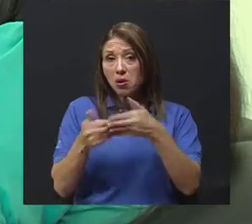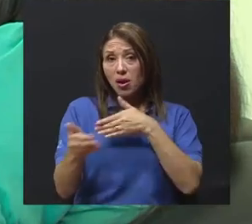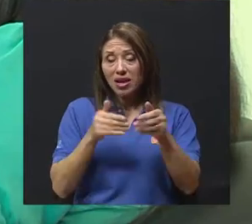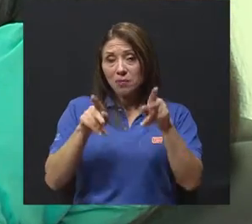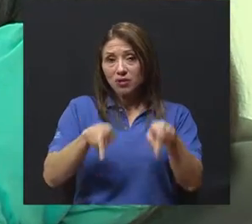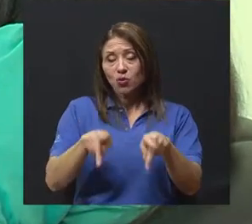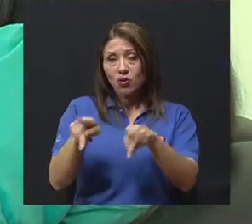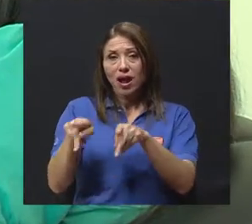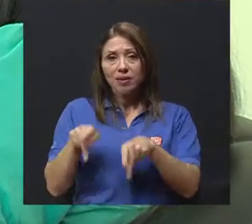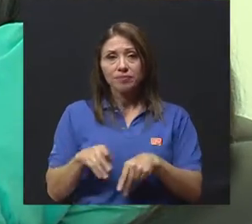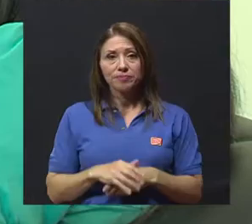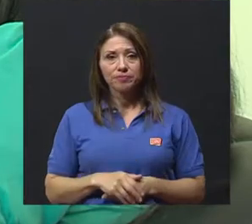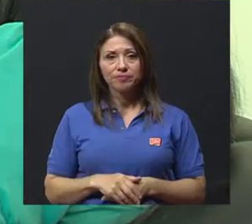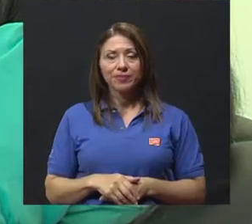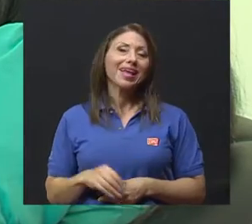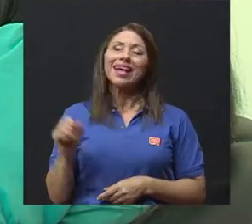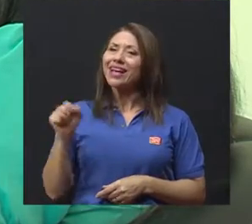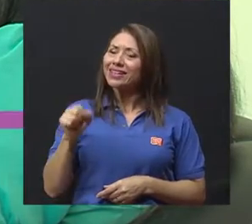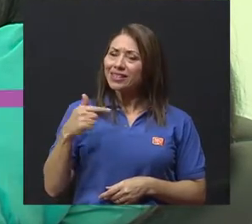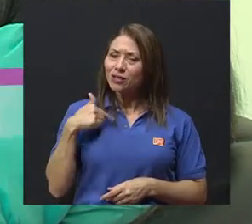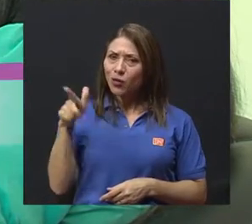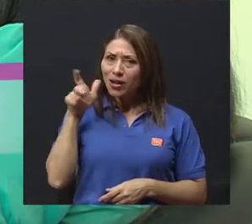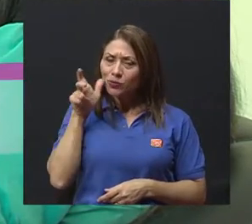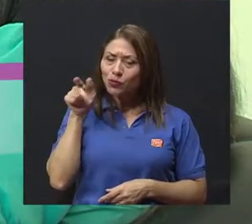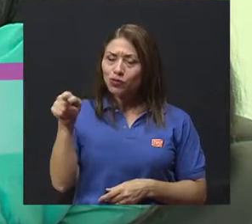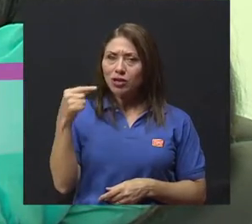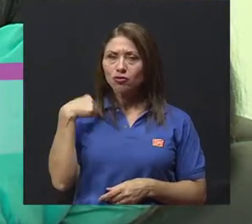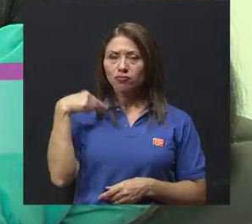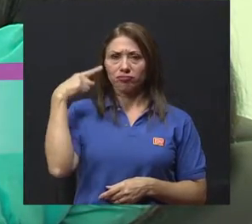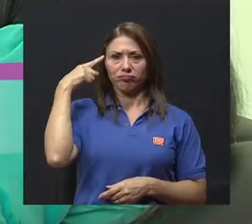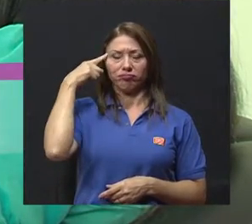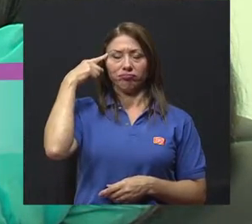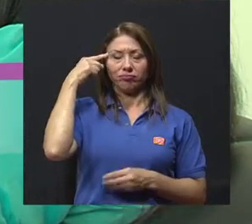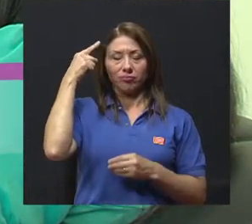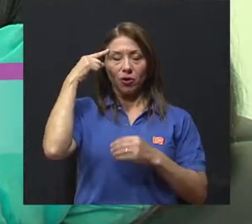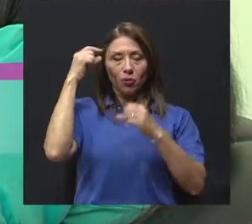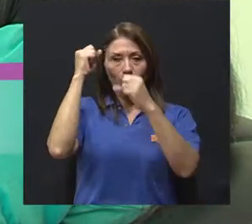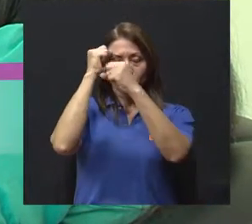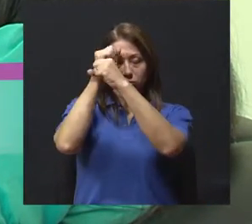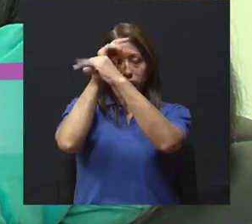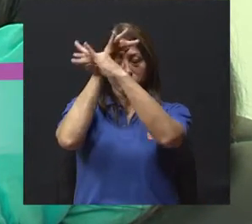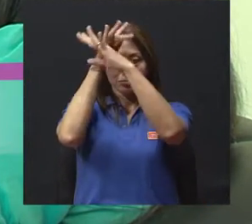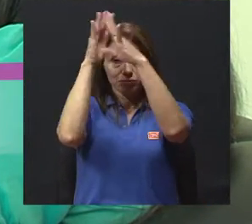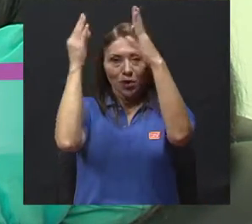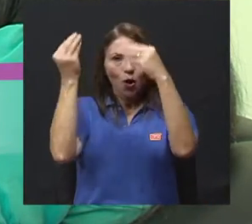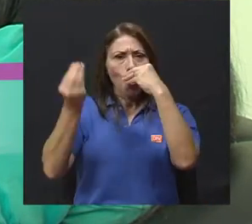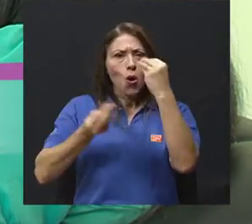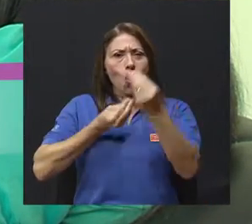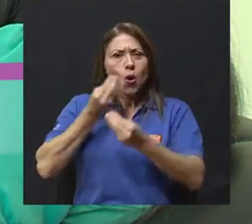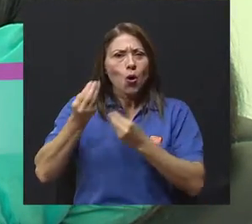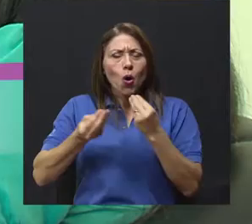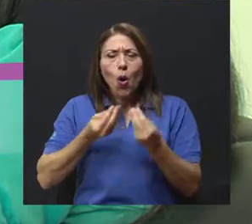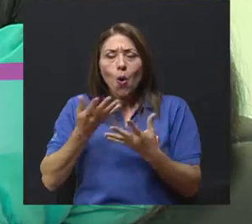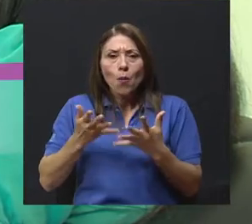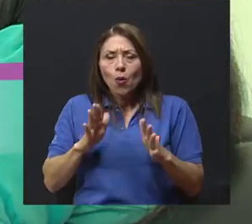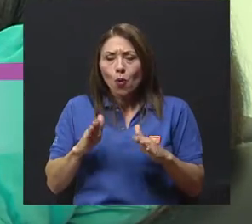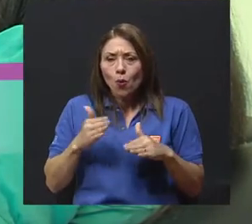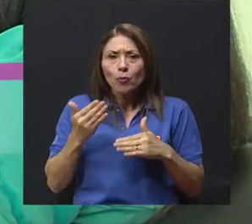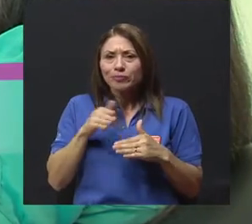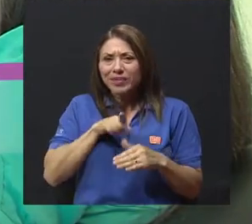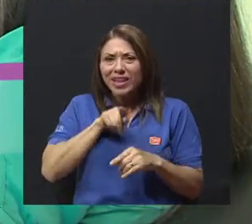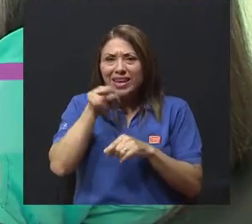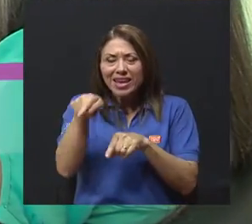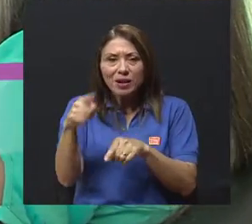sí que también es que cuando yo lo escucho pues también voy formando en el imaginario como debería ser una sesión